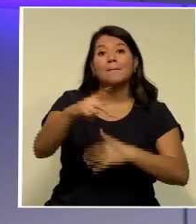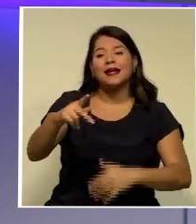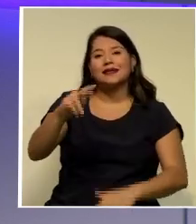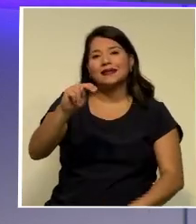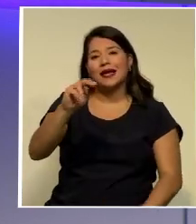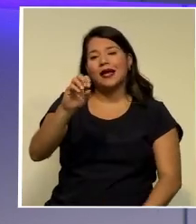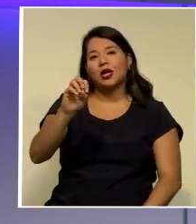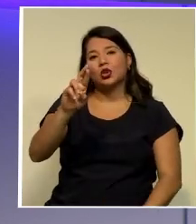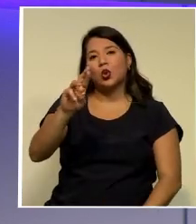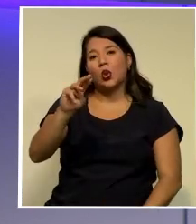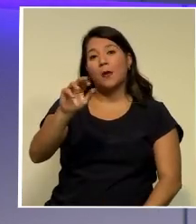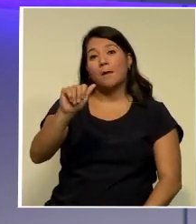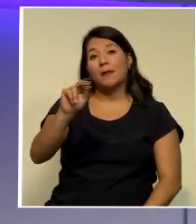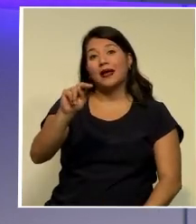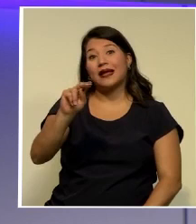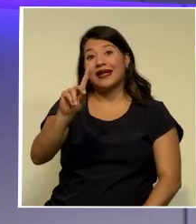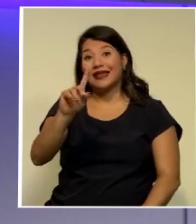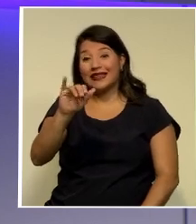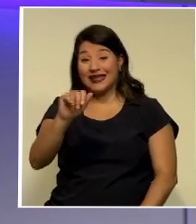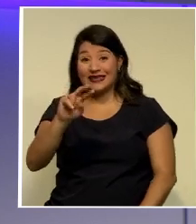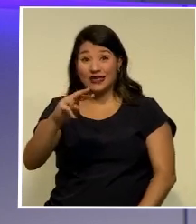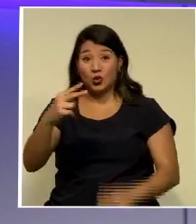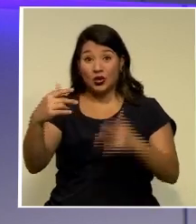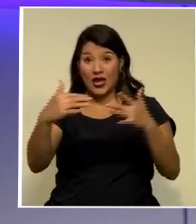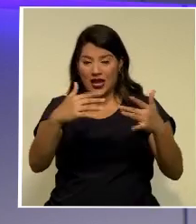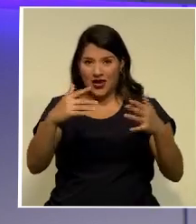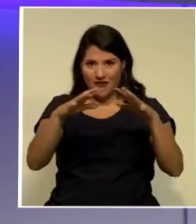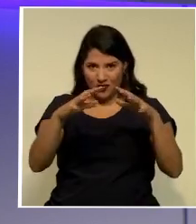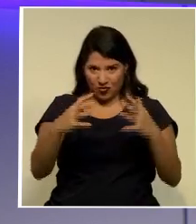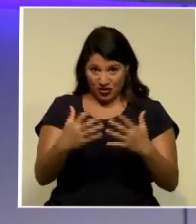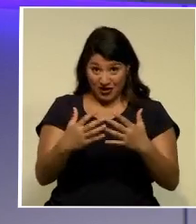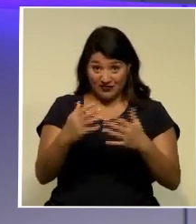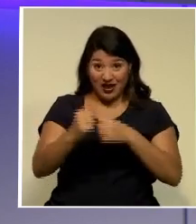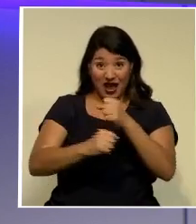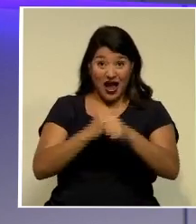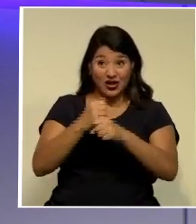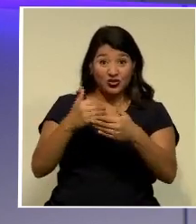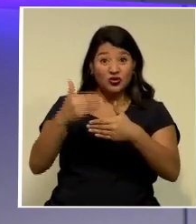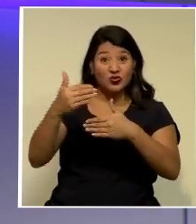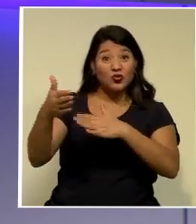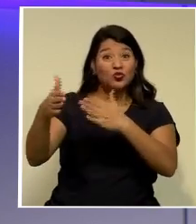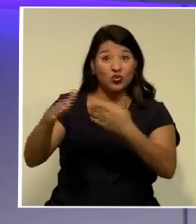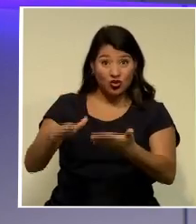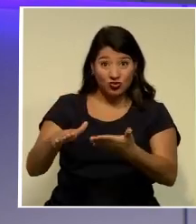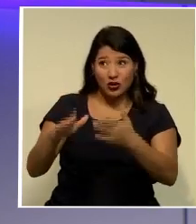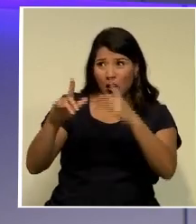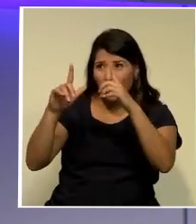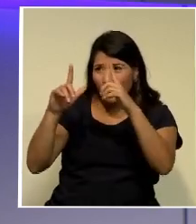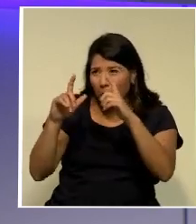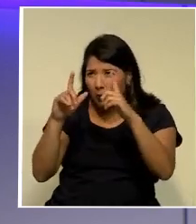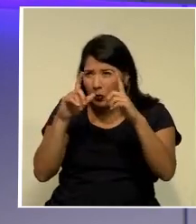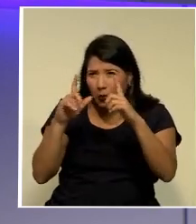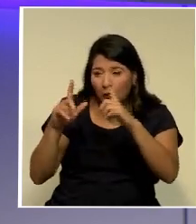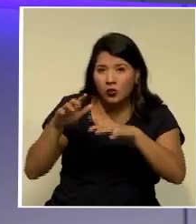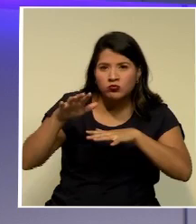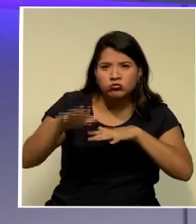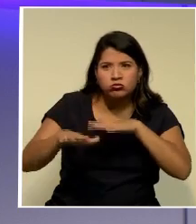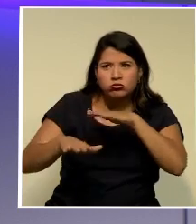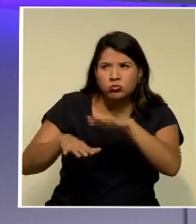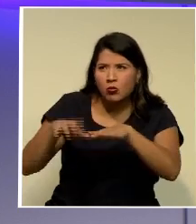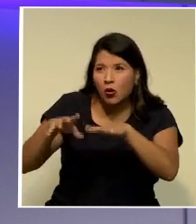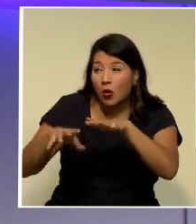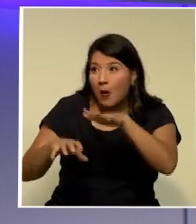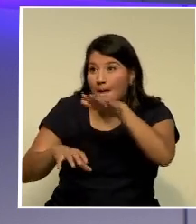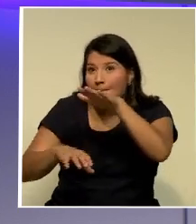Mundial y murió, cámara en mano, años después, en los campos de Indochina, cuando pisó una mina.